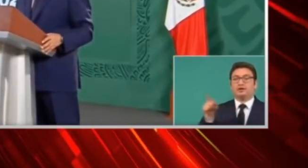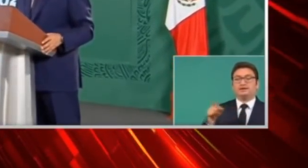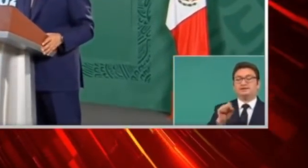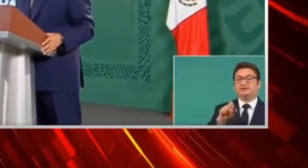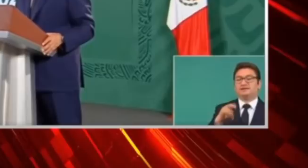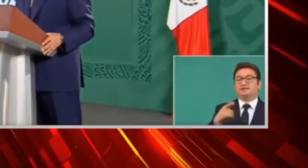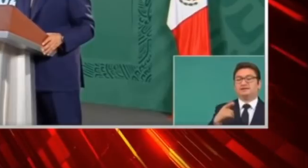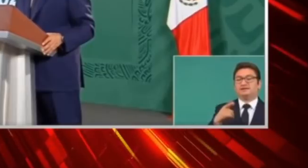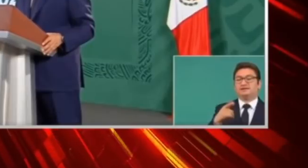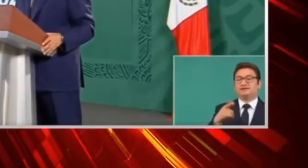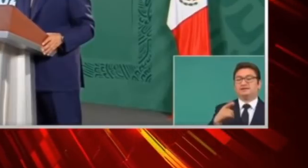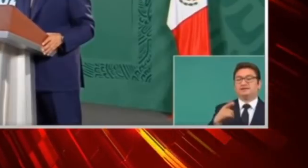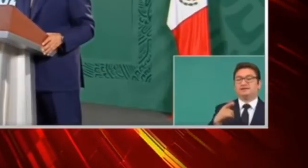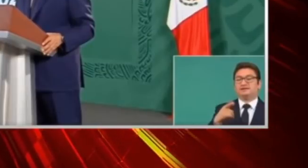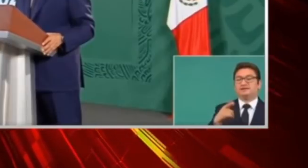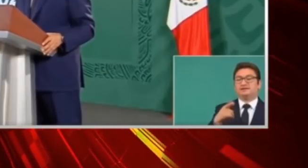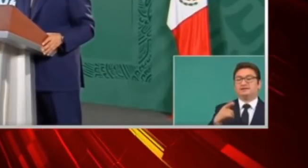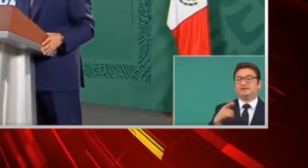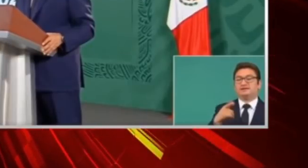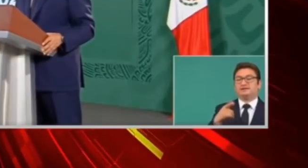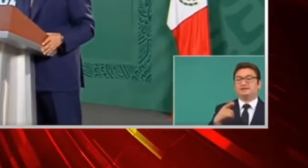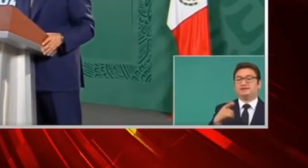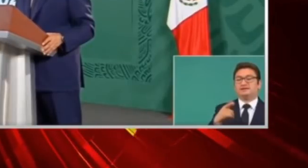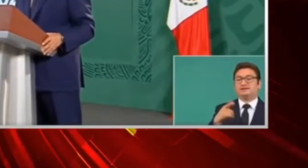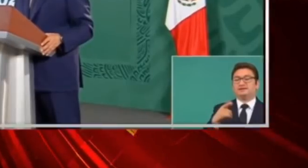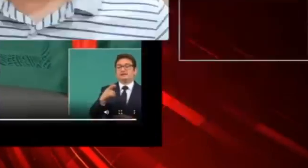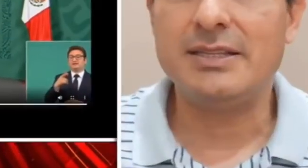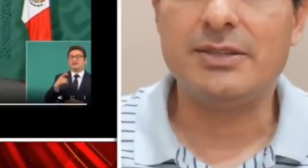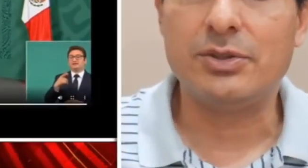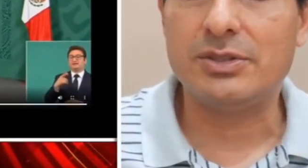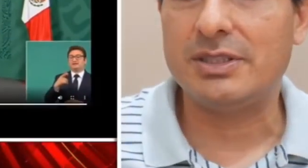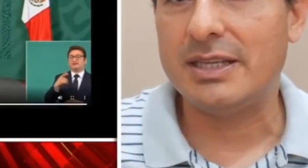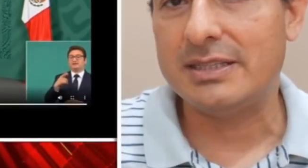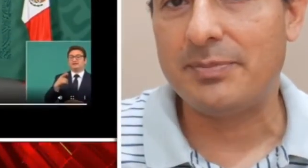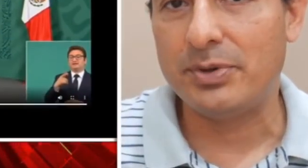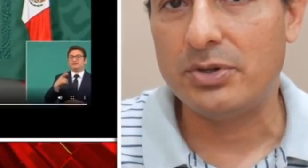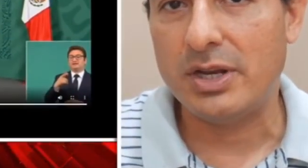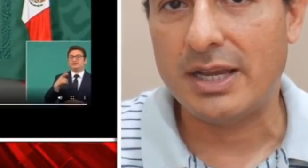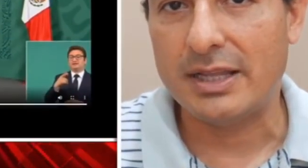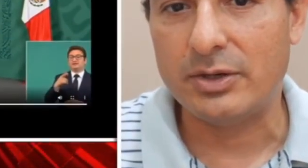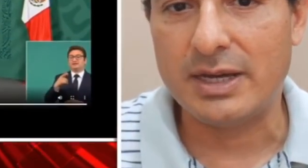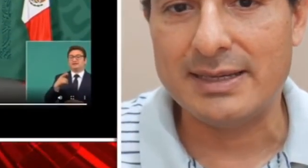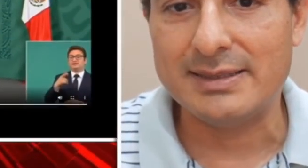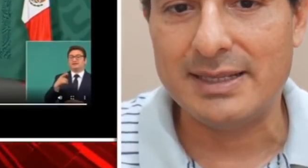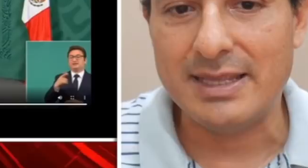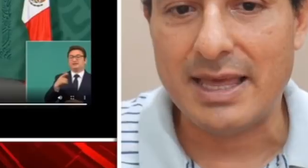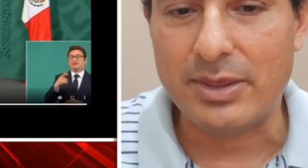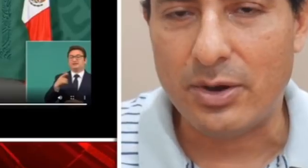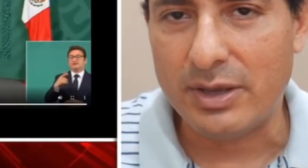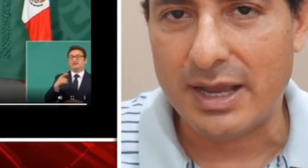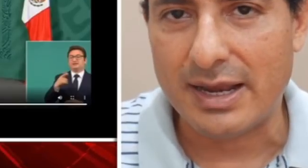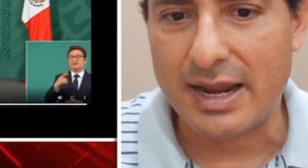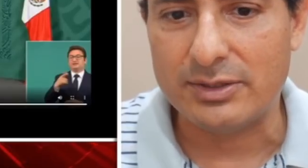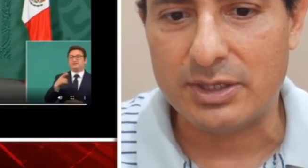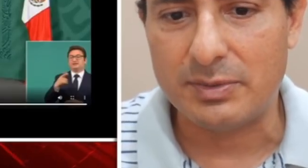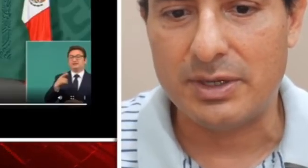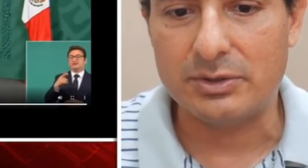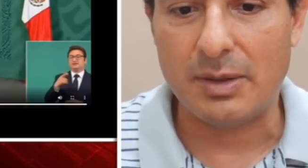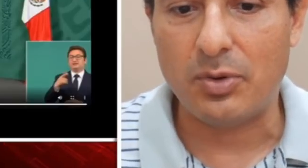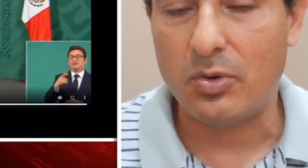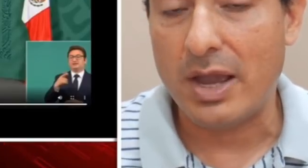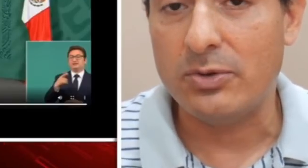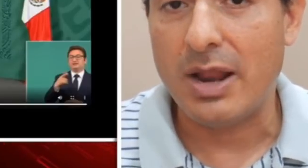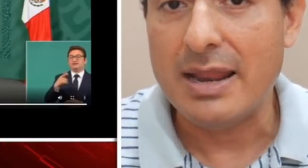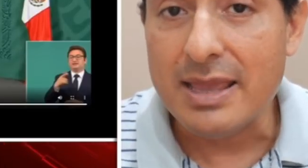fiscalía bueno es lo que menciona el presidente entonces en este apoyo alejandro gertz el día de hoy aclarando que